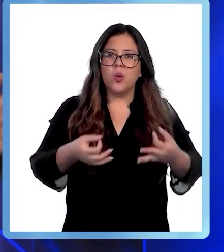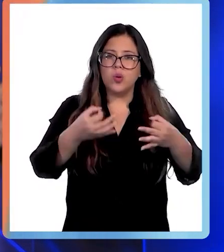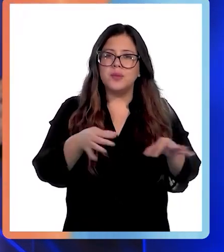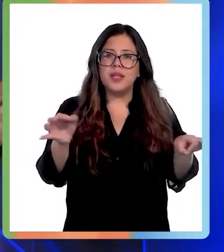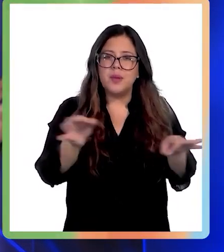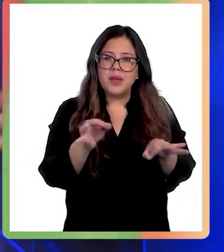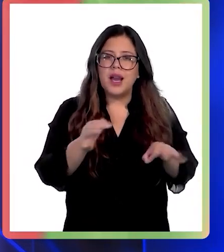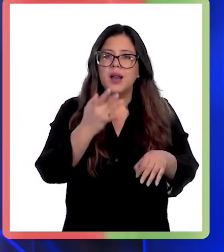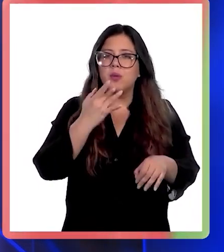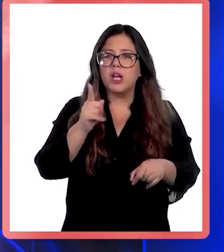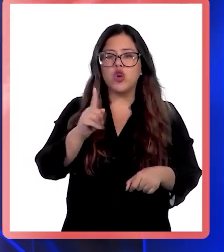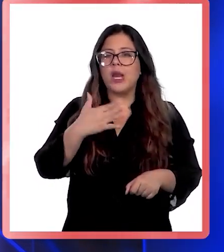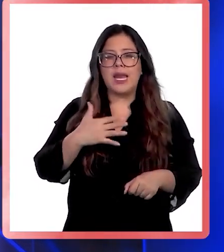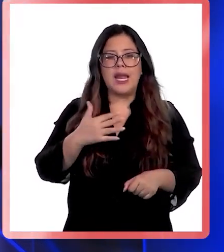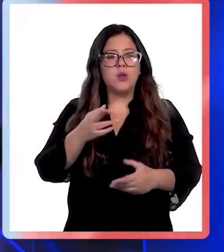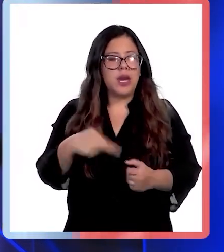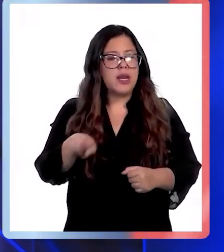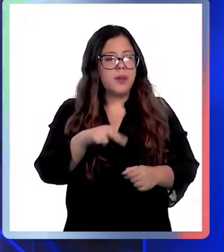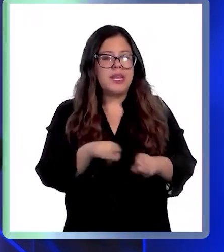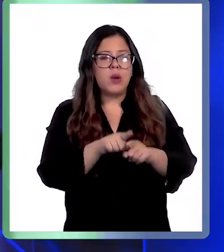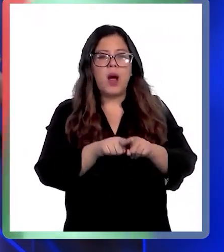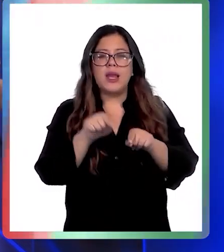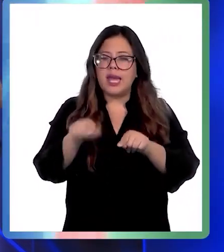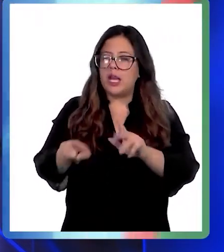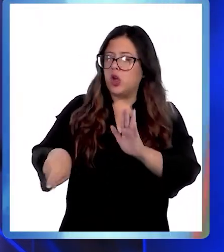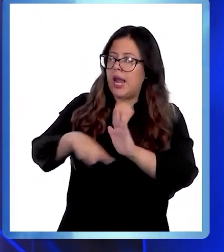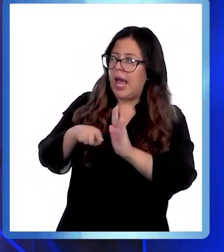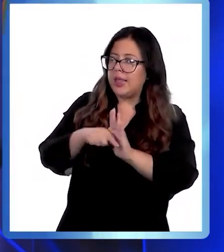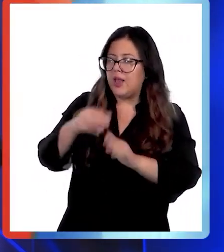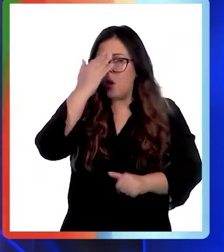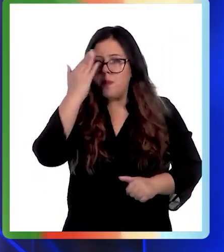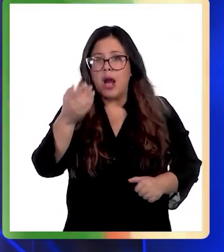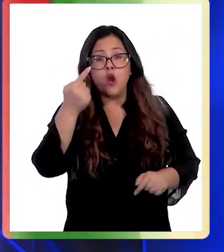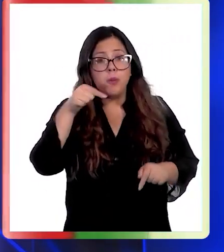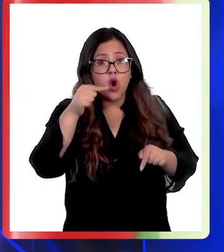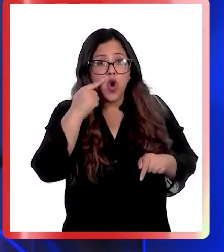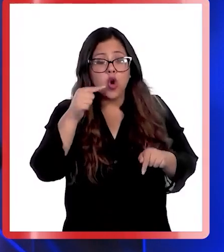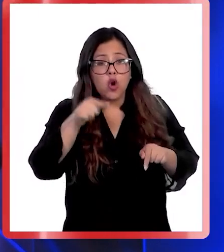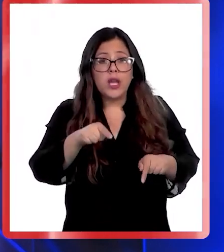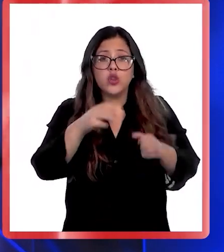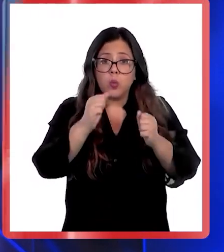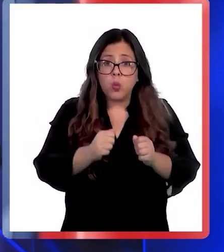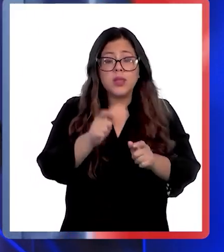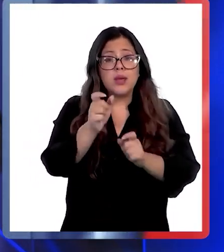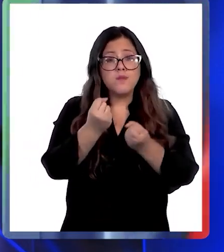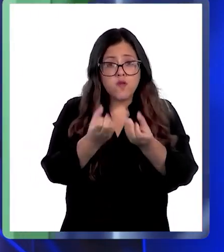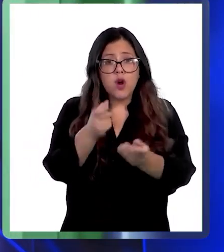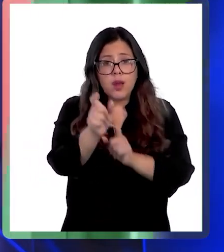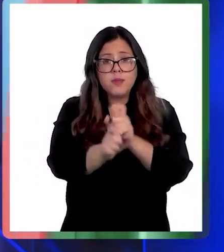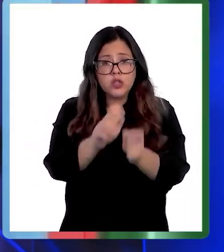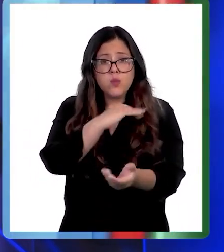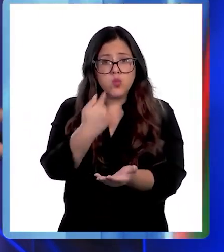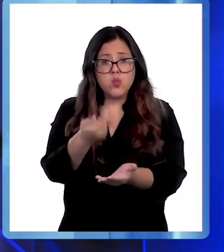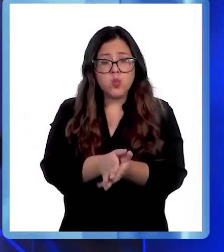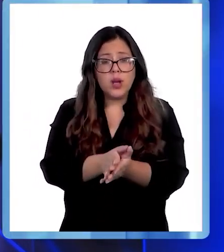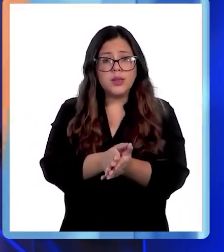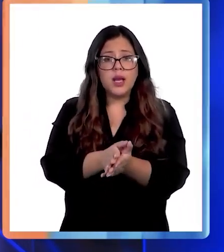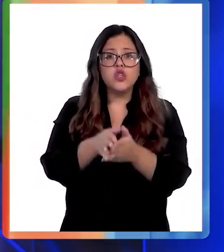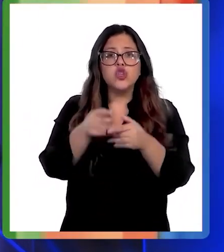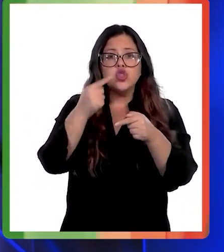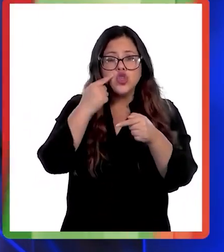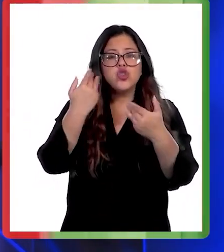es que quiera ser fatalista, pero efectivamente estos golpes de calor pueden terminar con resultados fatales. Y dentro de los puntos que